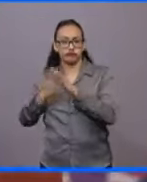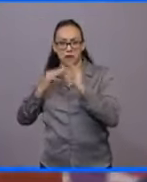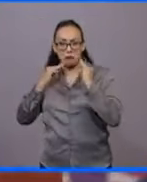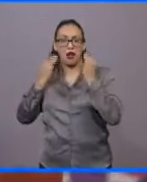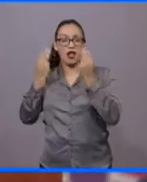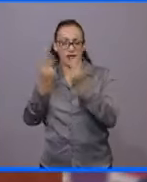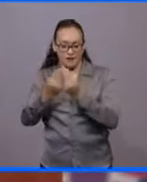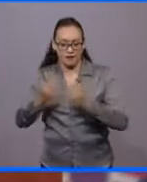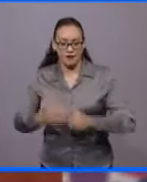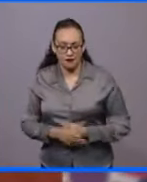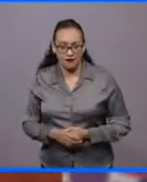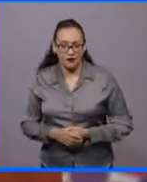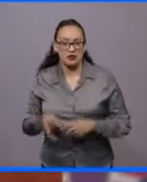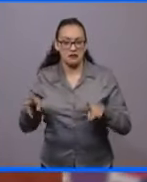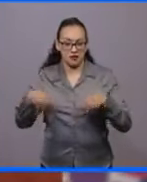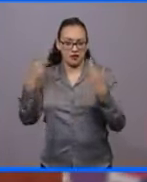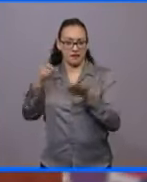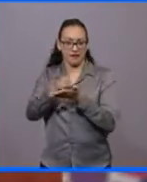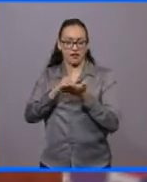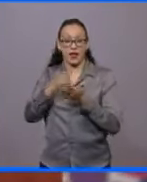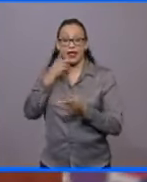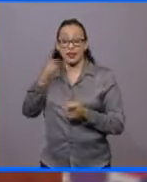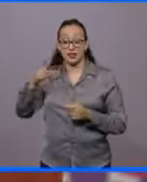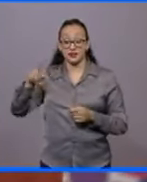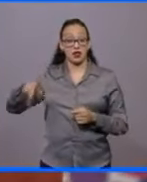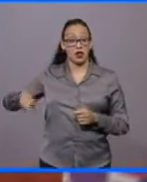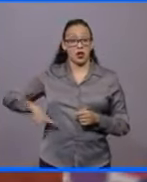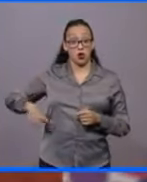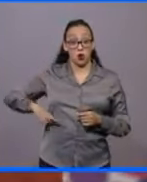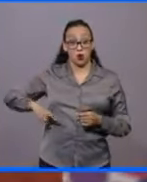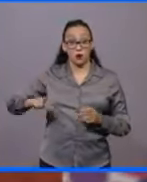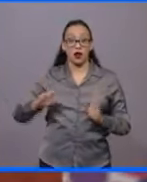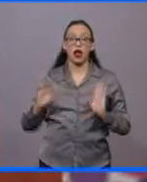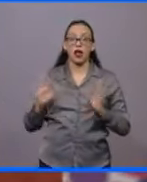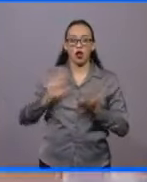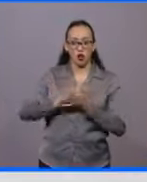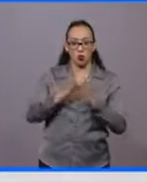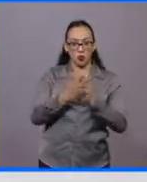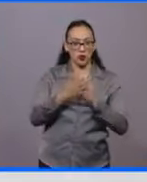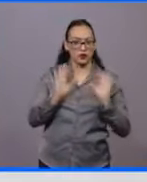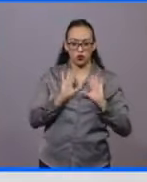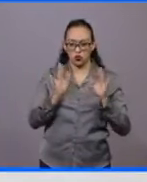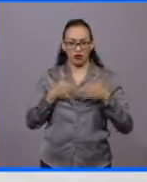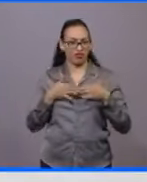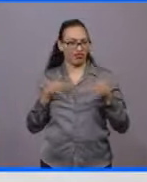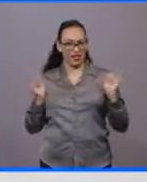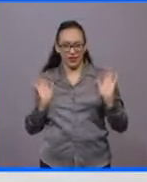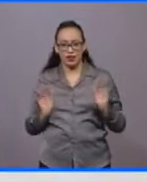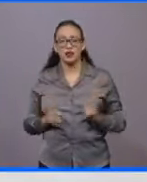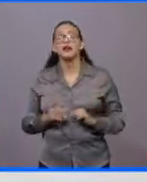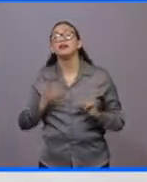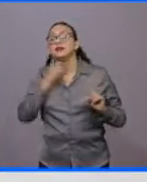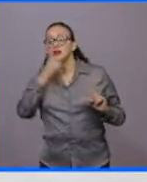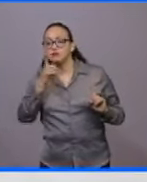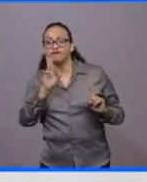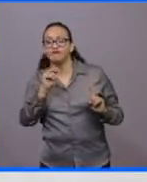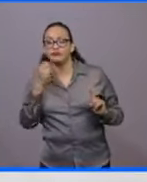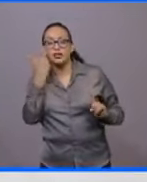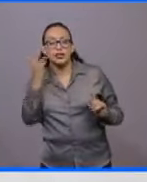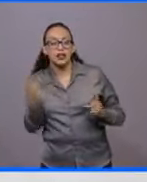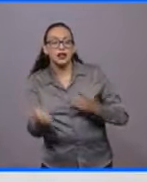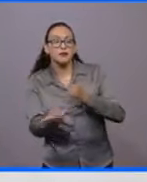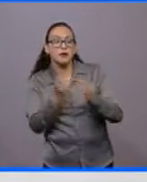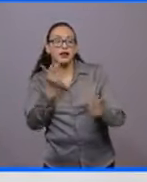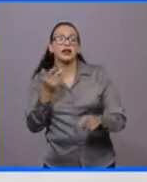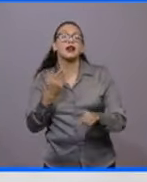crimen organizado. Puntualizó que su gobierno no mantiene relaciones de complicidad con nadie, al tiempo que descartó sostener un diálogo con